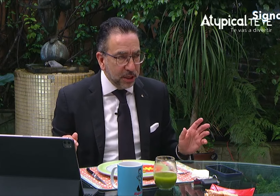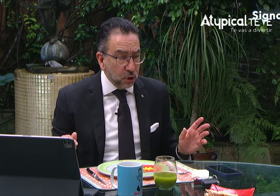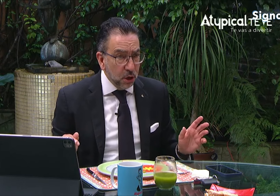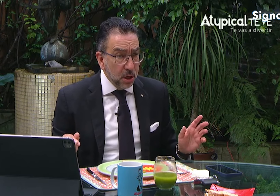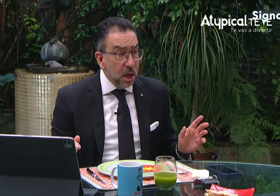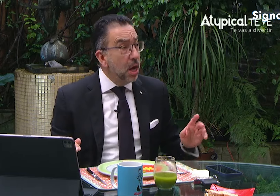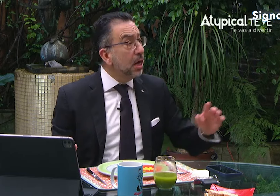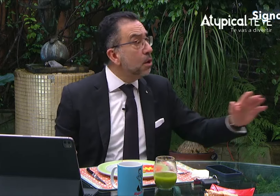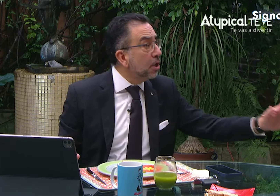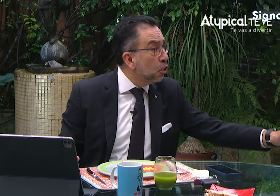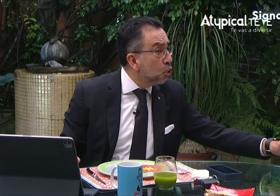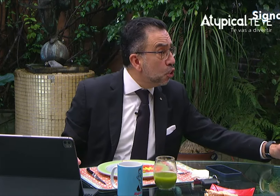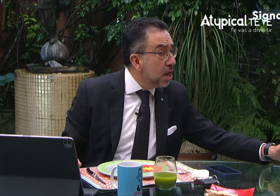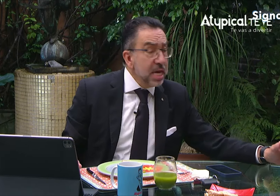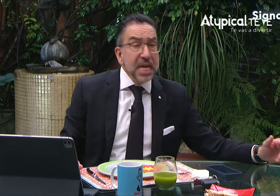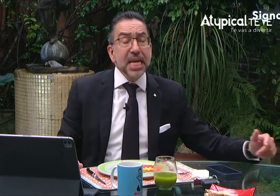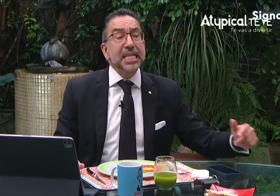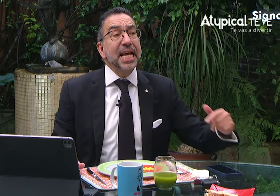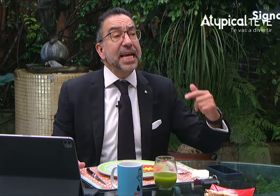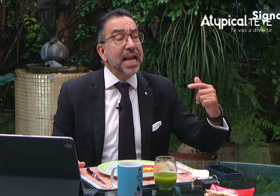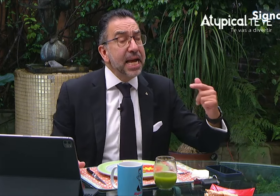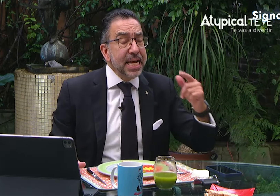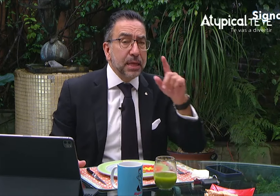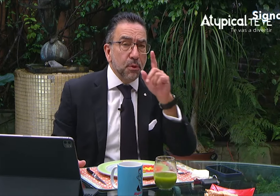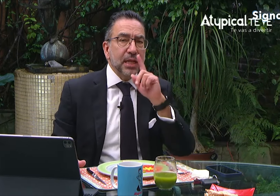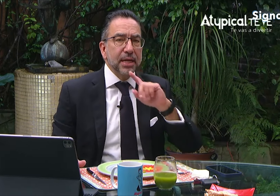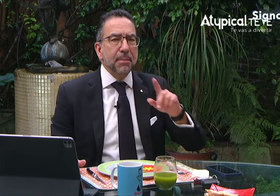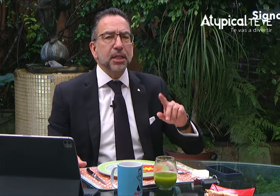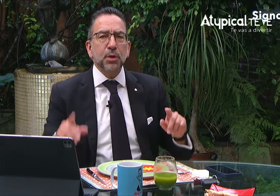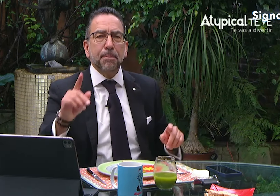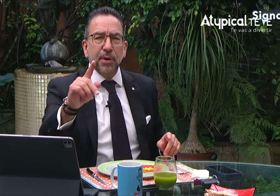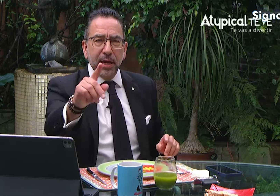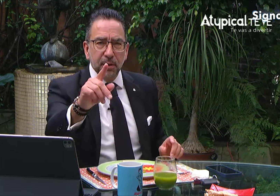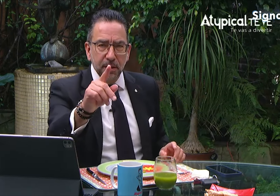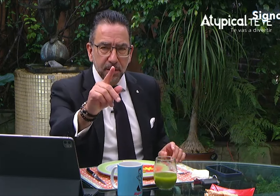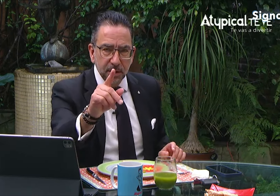olfato pero político. Su objetivo, claro que lo logró. Que él quería. Y seguirá. Y